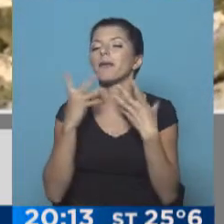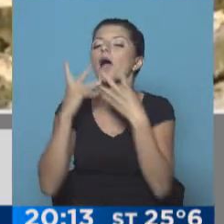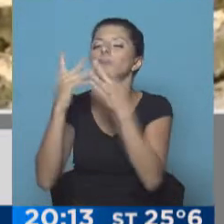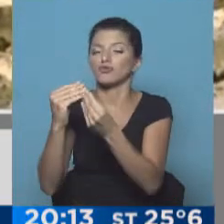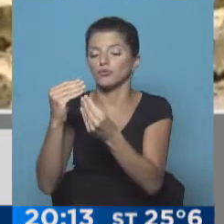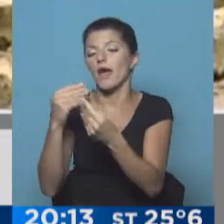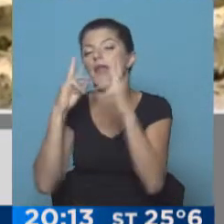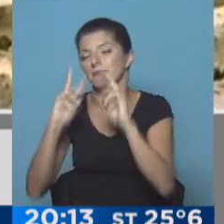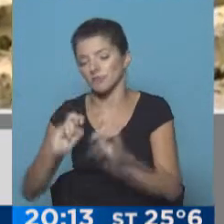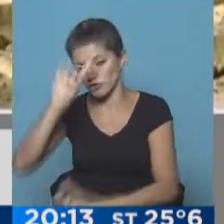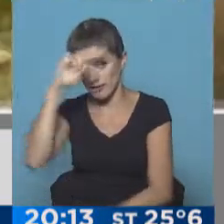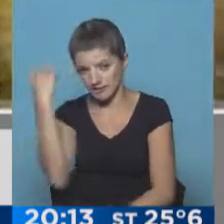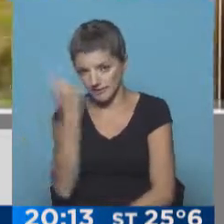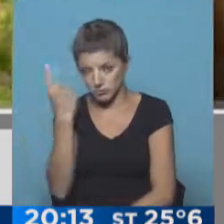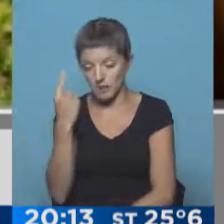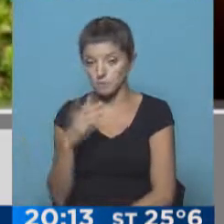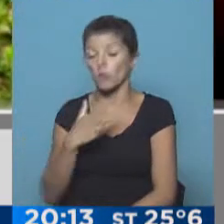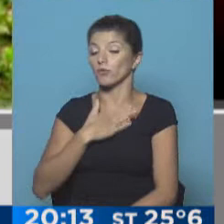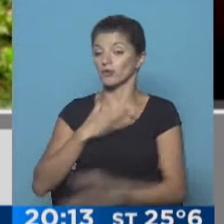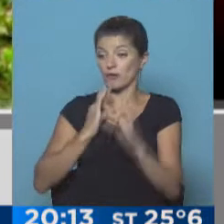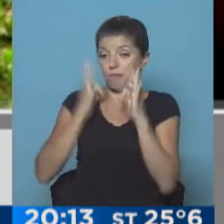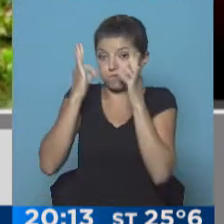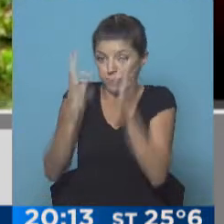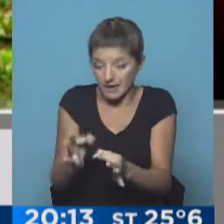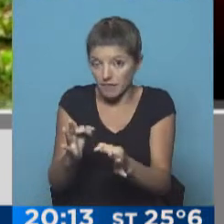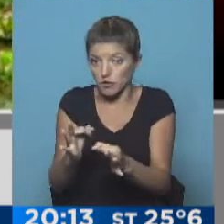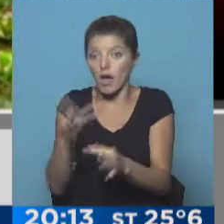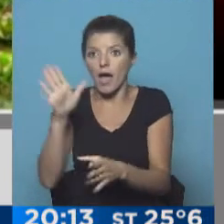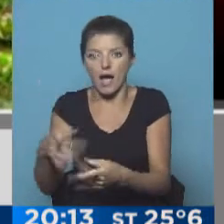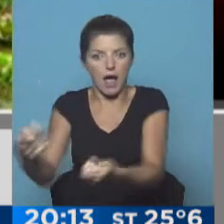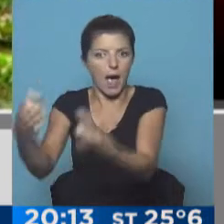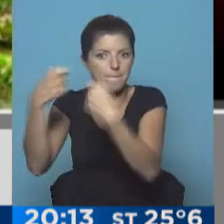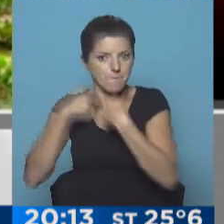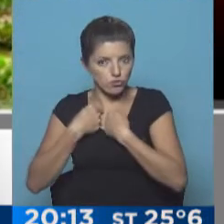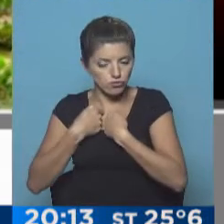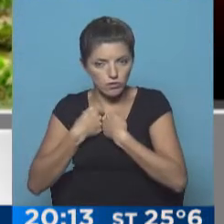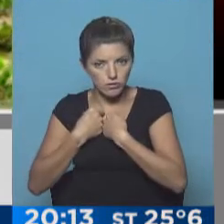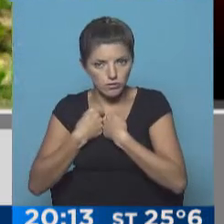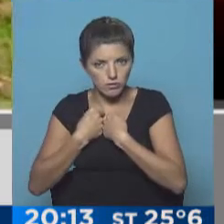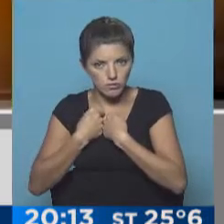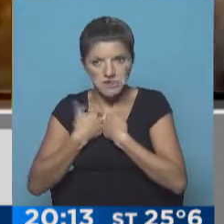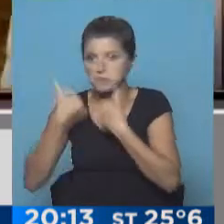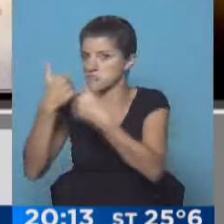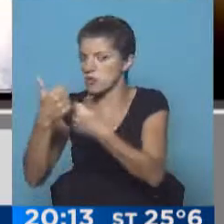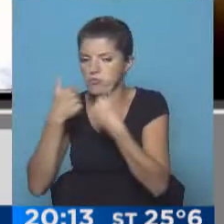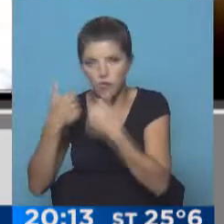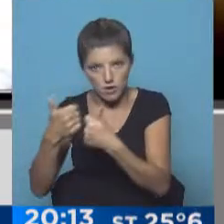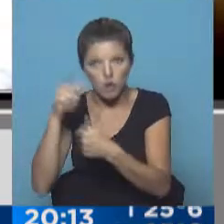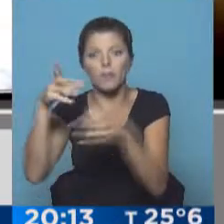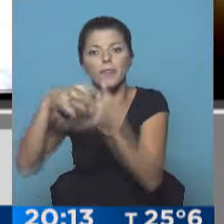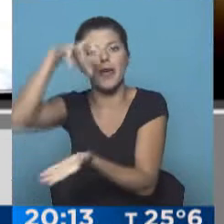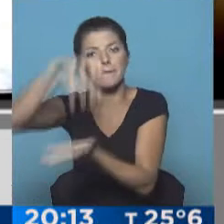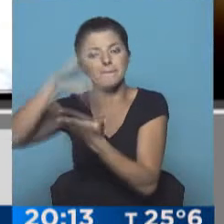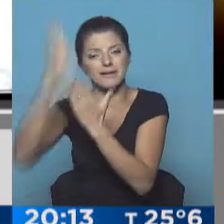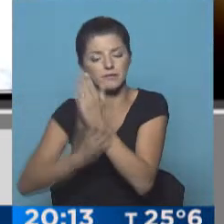Lo que pasa es que, y acá nos encontramos con el apoyo irrestricto y realmente extraordinario que nos brindó el Ministerio del